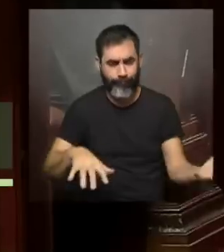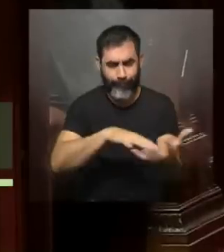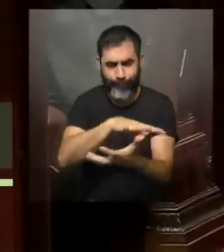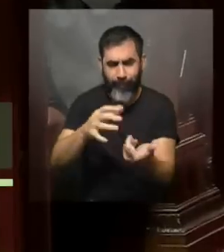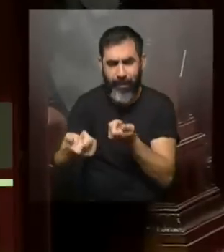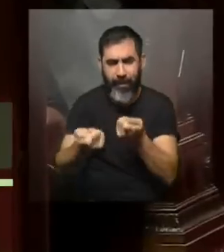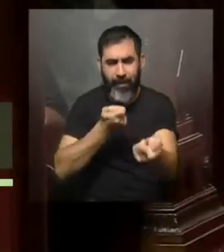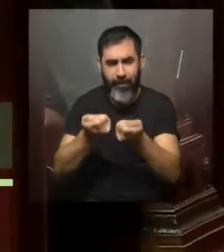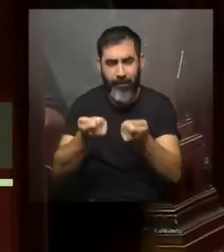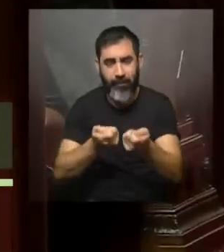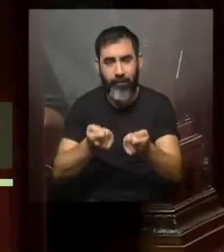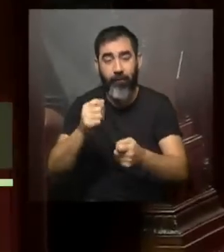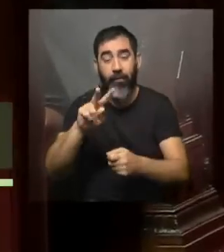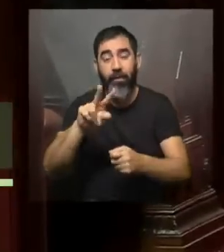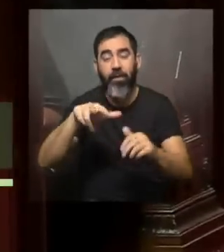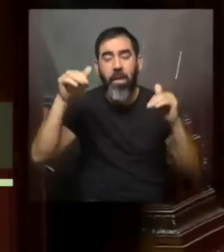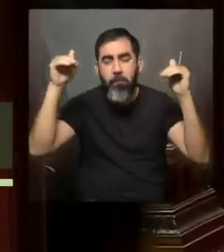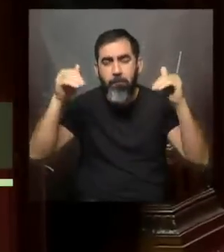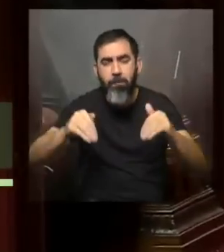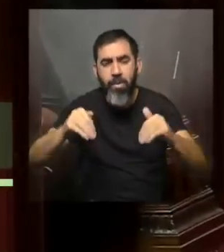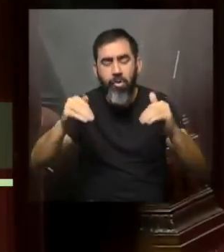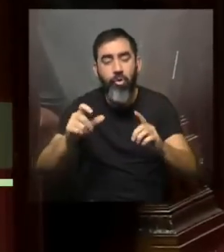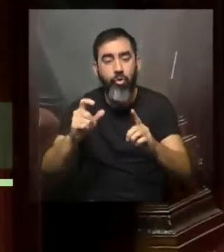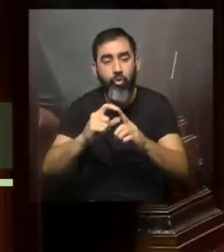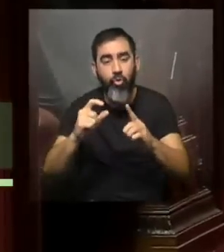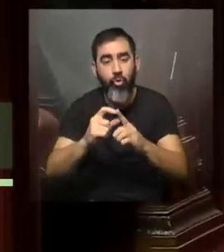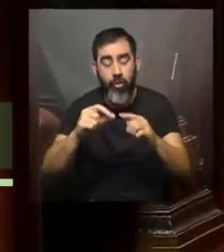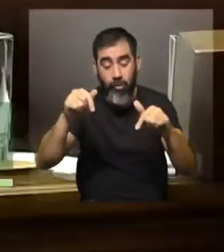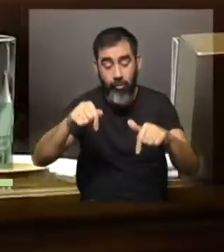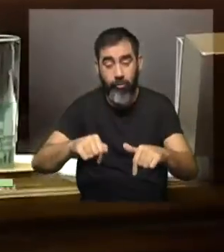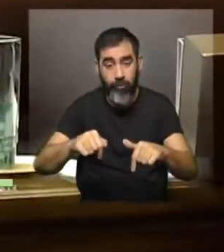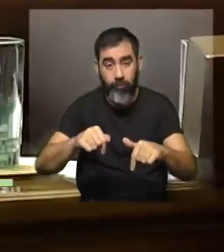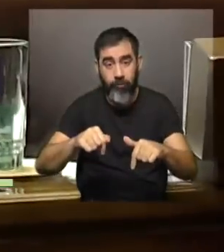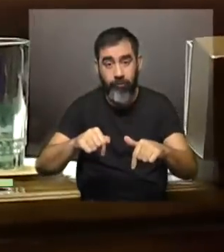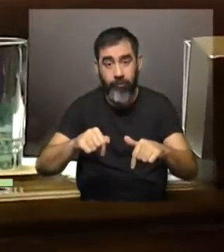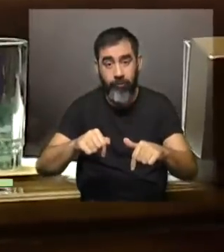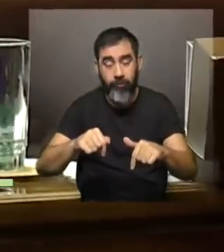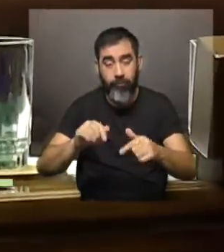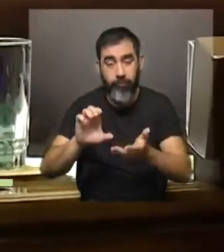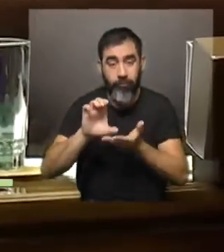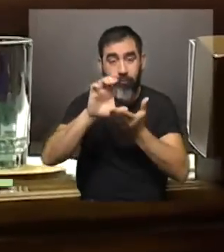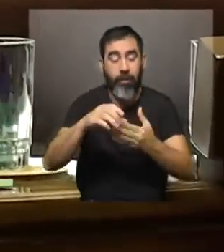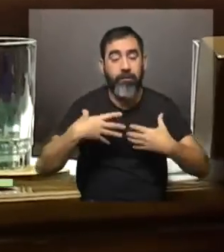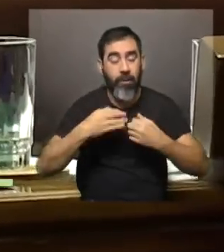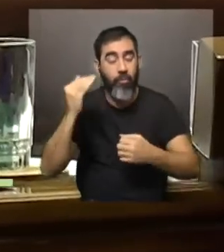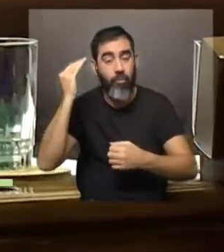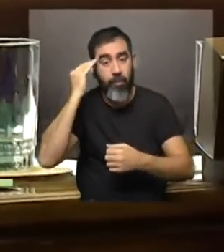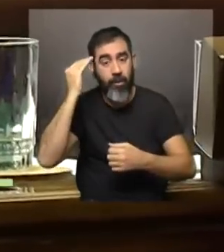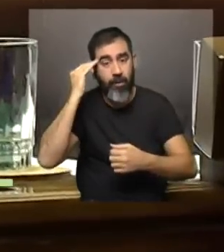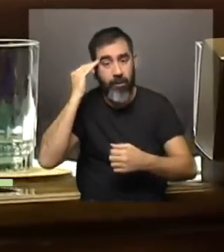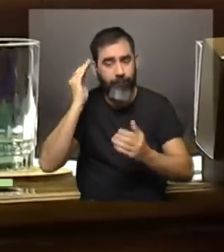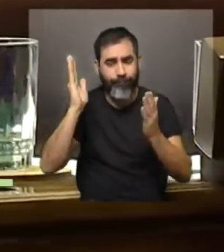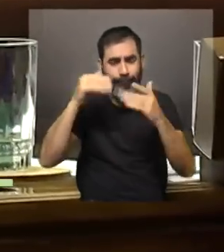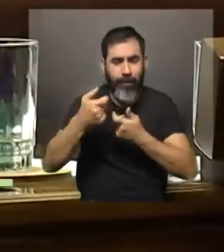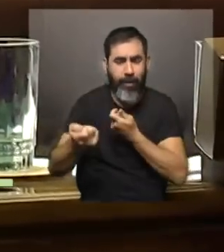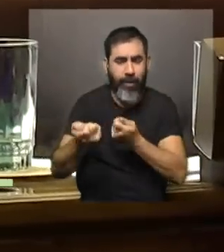en la gestión que a pesar de los 23 millones de dólares que hoy esta rendición aporta Salud Mental creemos que no se va